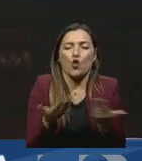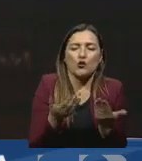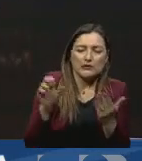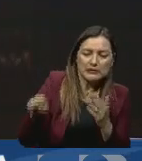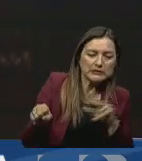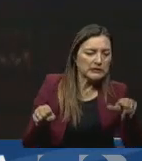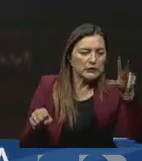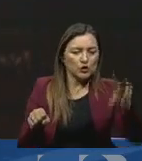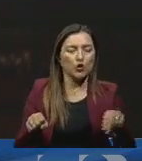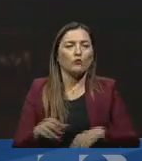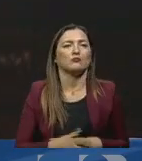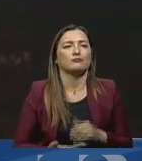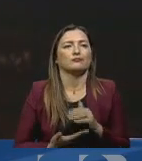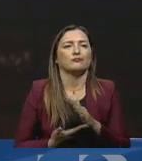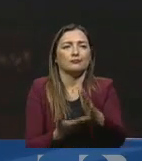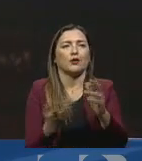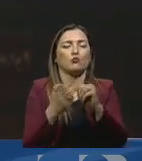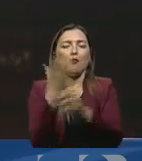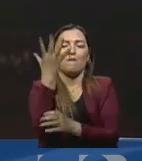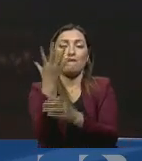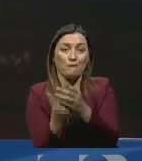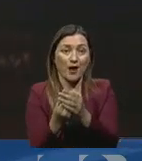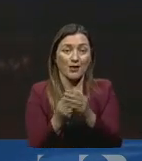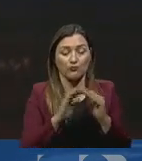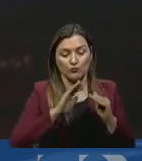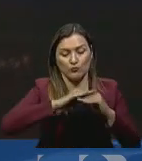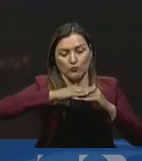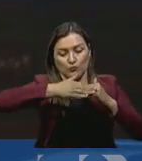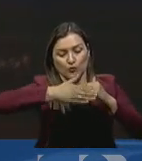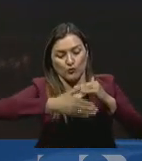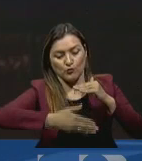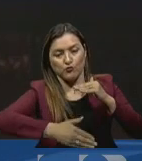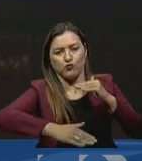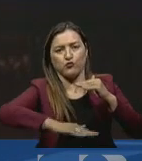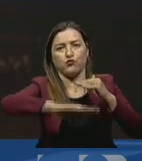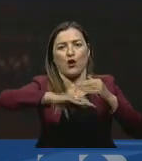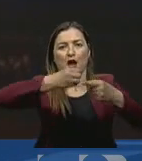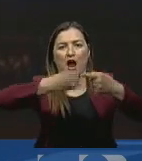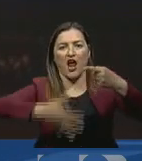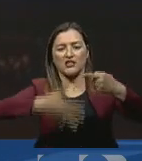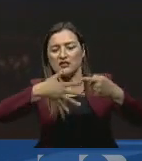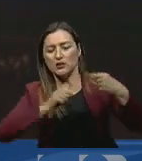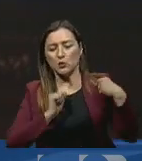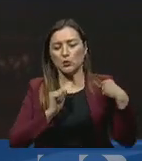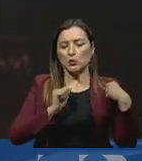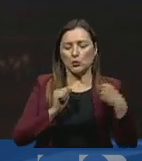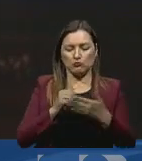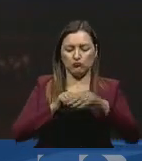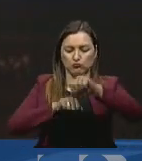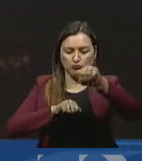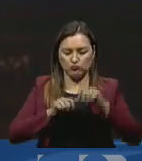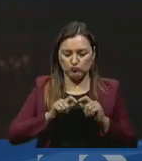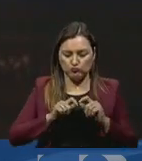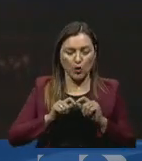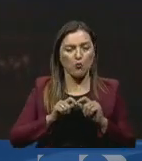capital geográfico tiene cierta inclinación tiene cierta altura Tiene ciertas características lo parametrizamos como